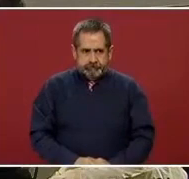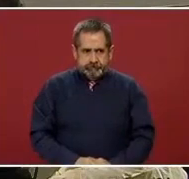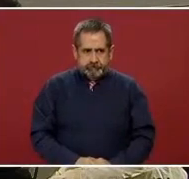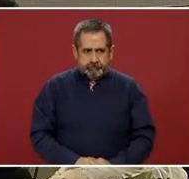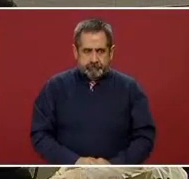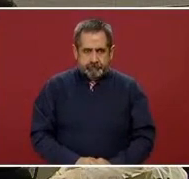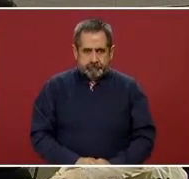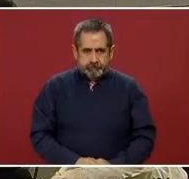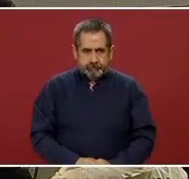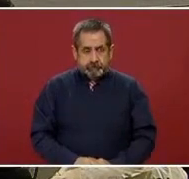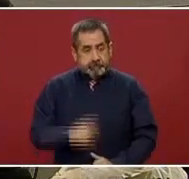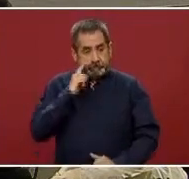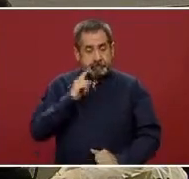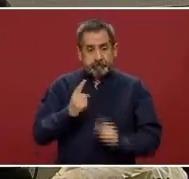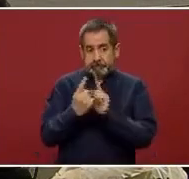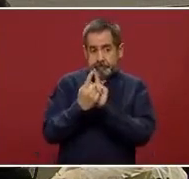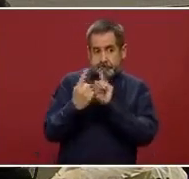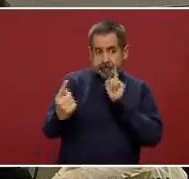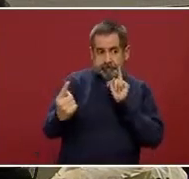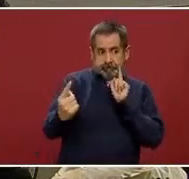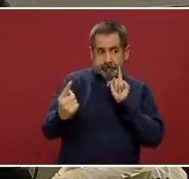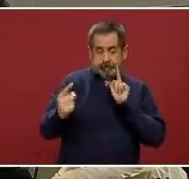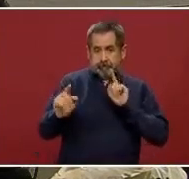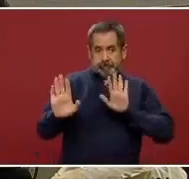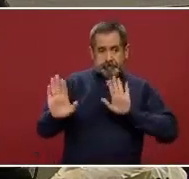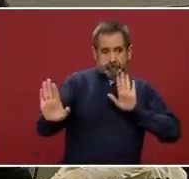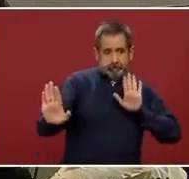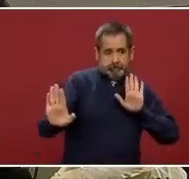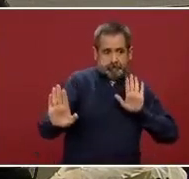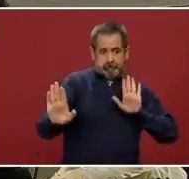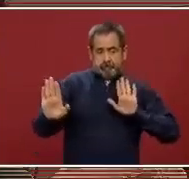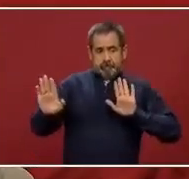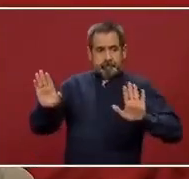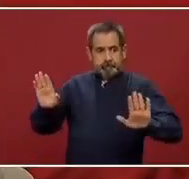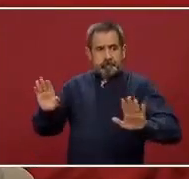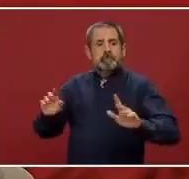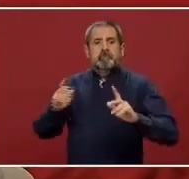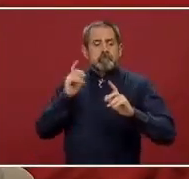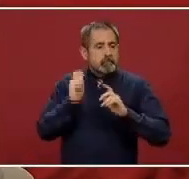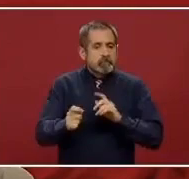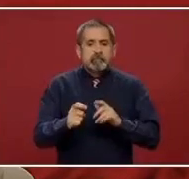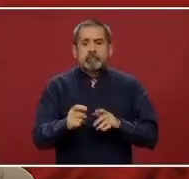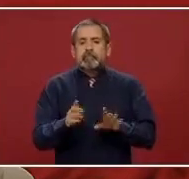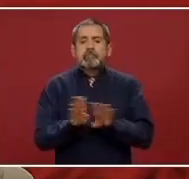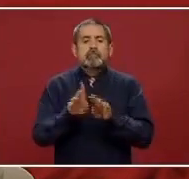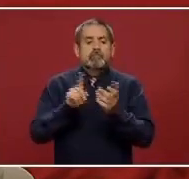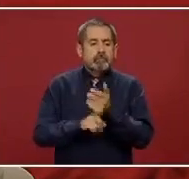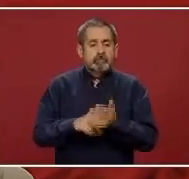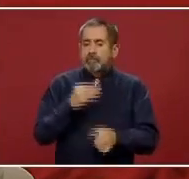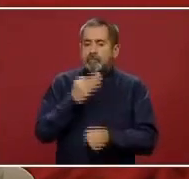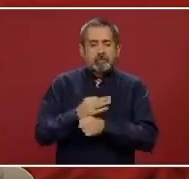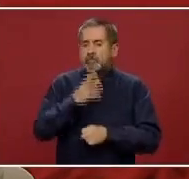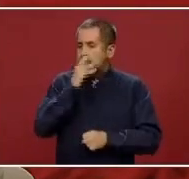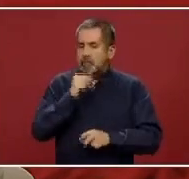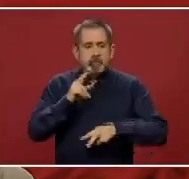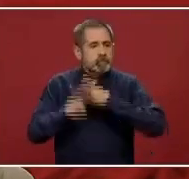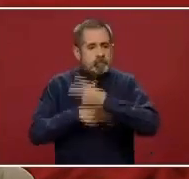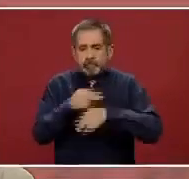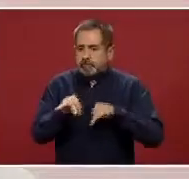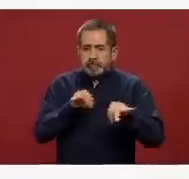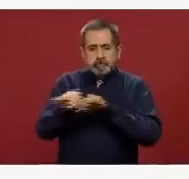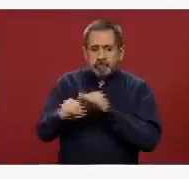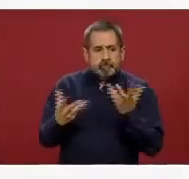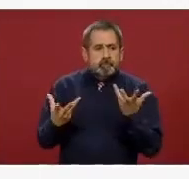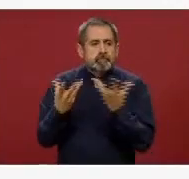La intervención de sana distancia, por lo tanto, implica suspender temporalmente las actividades laborales